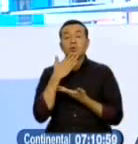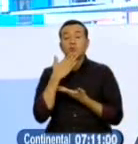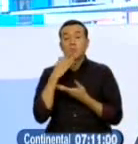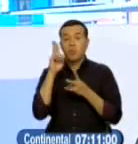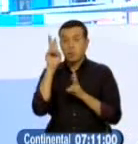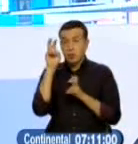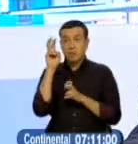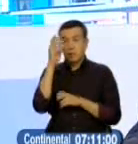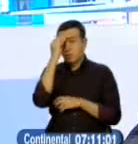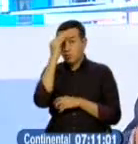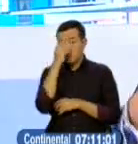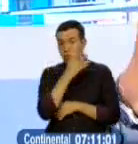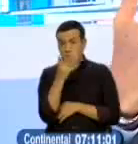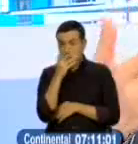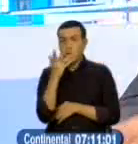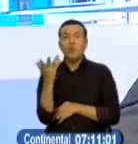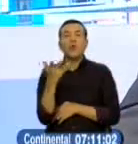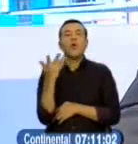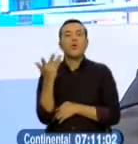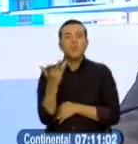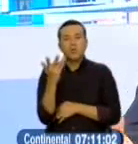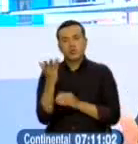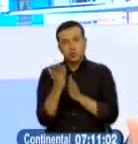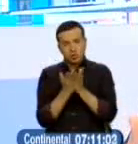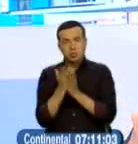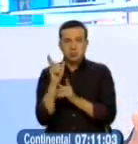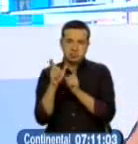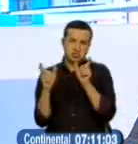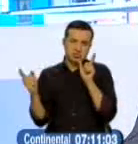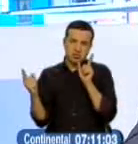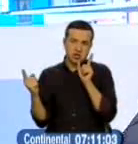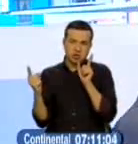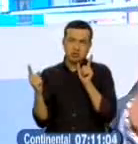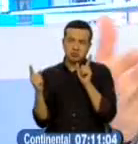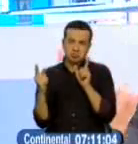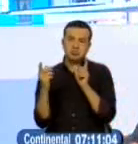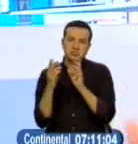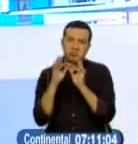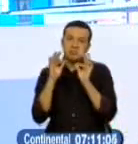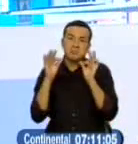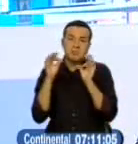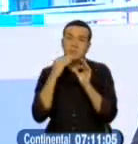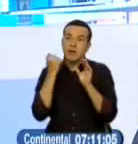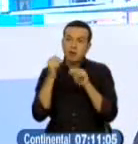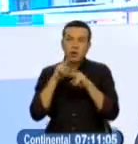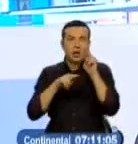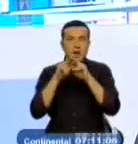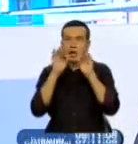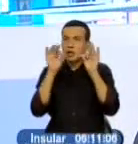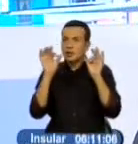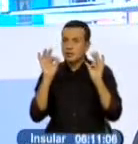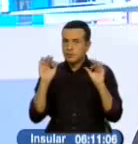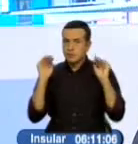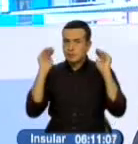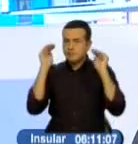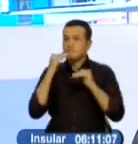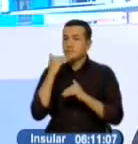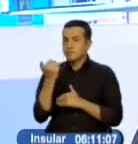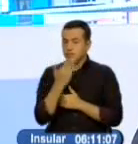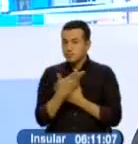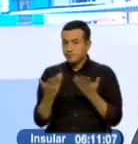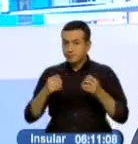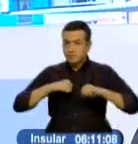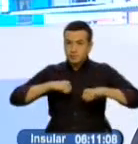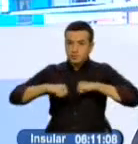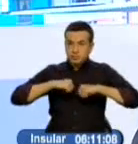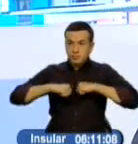tema educativo es acercar, digamos, el servicio a la ciudadanía con una mejor infraestructura de calidad y con un mejor nivel de